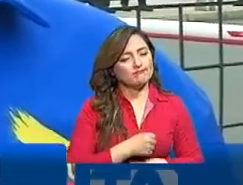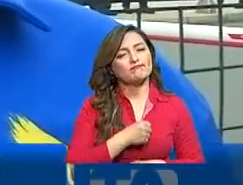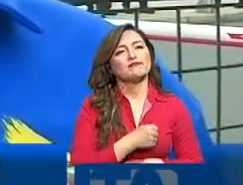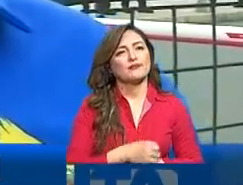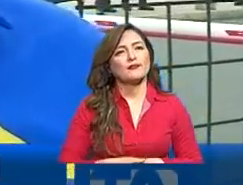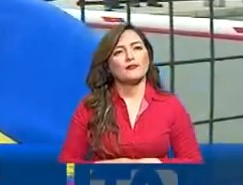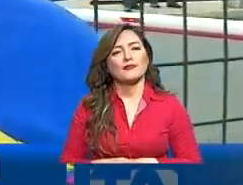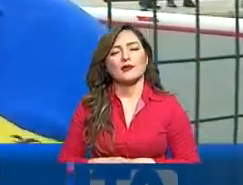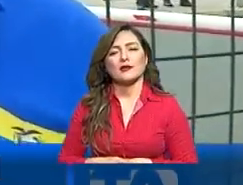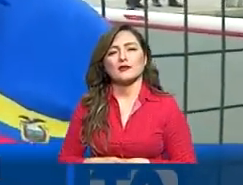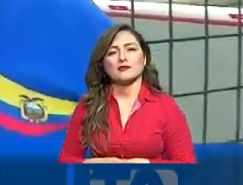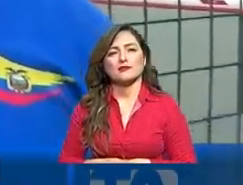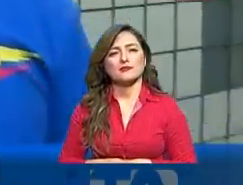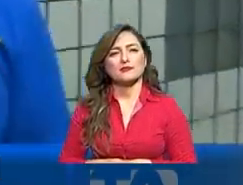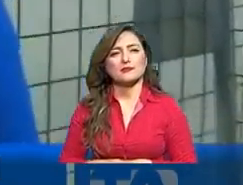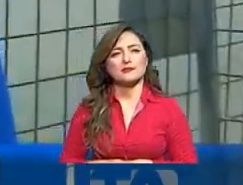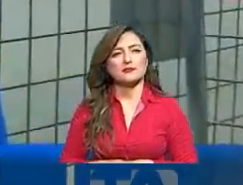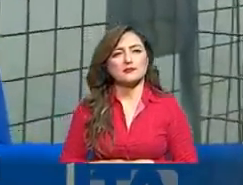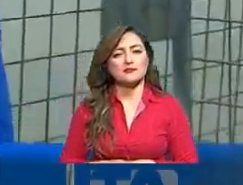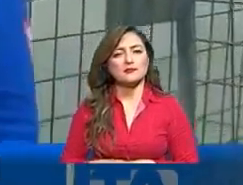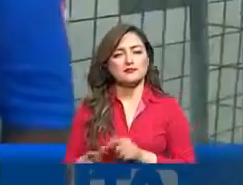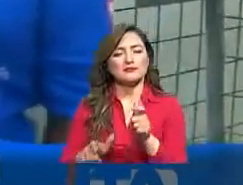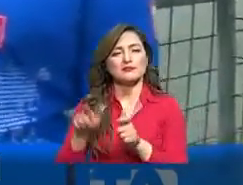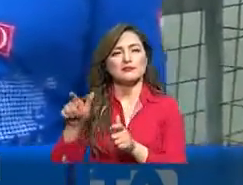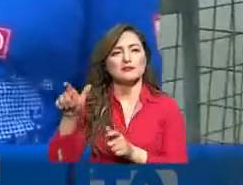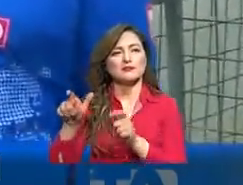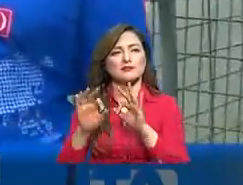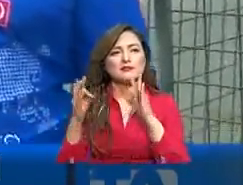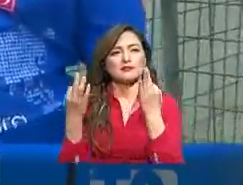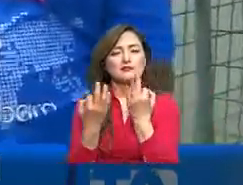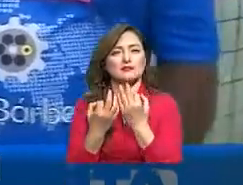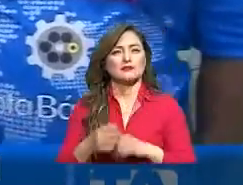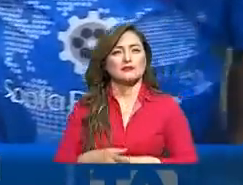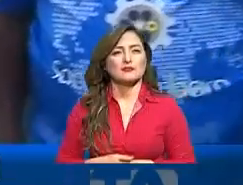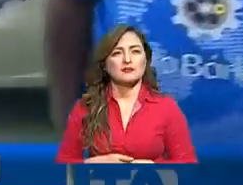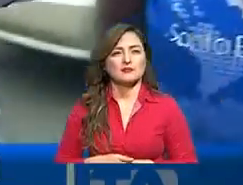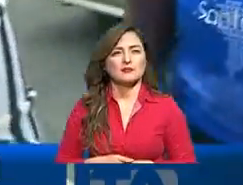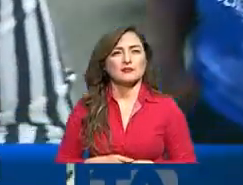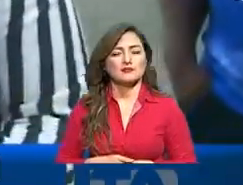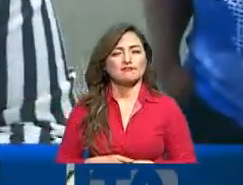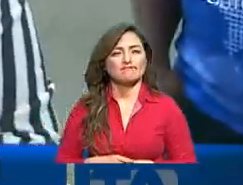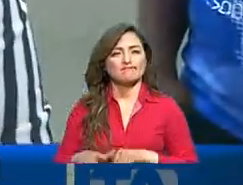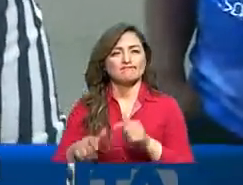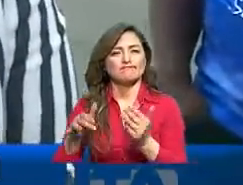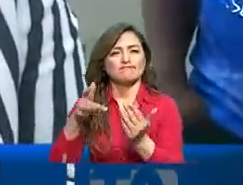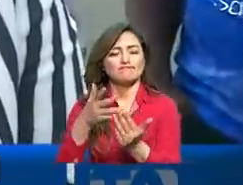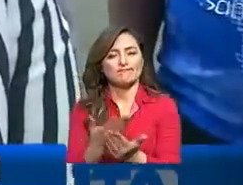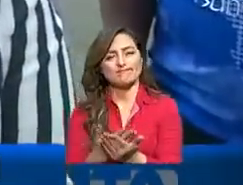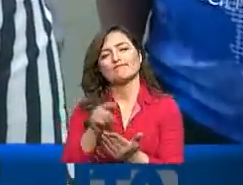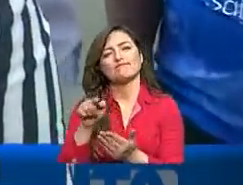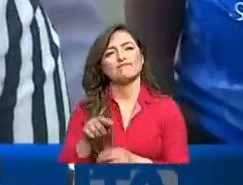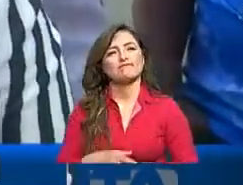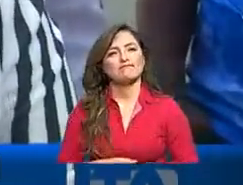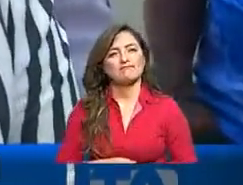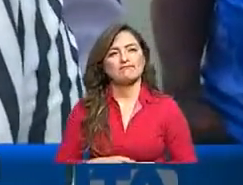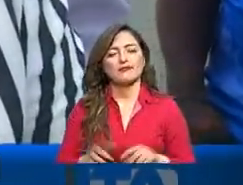señor. Acá también tenemos imágenes de más familiares que han llegado hasta este punto a averiguar por los suyos